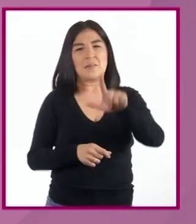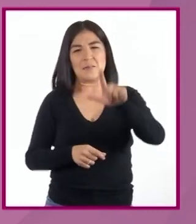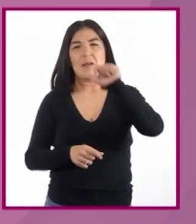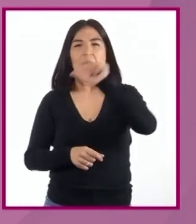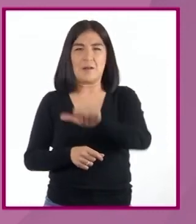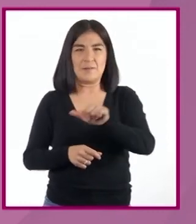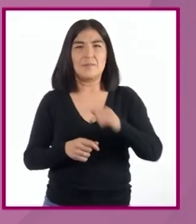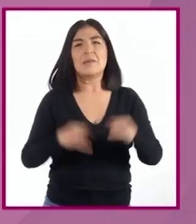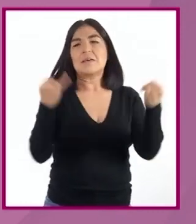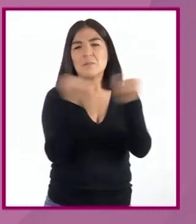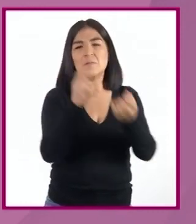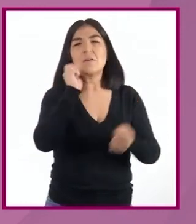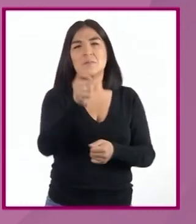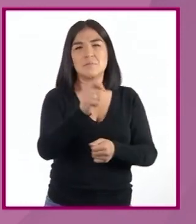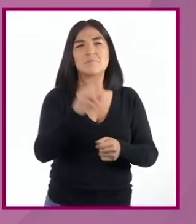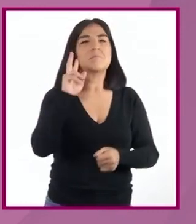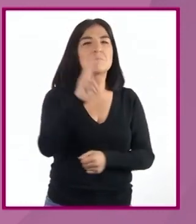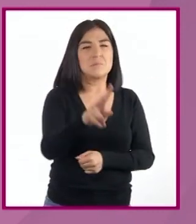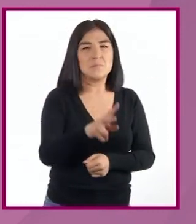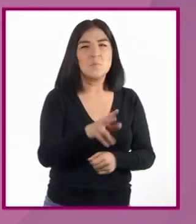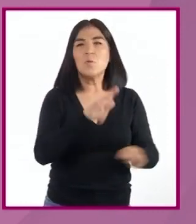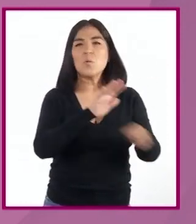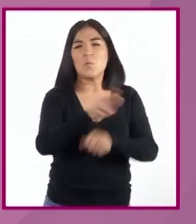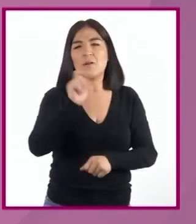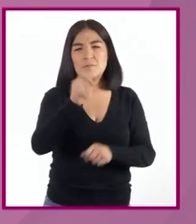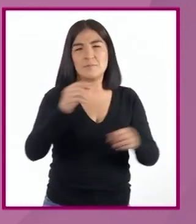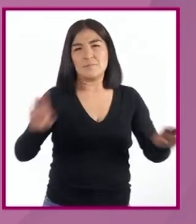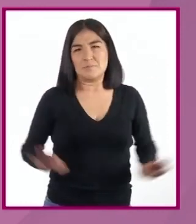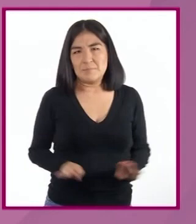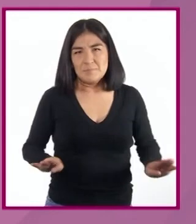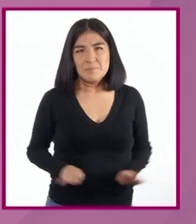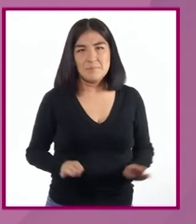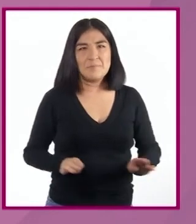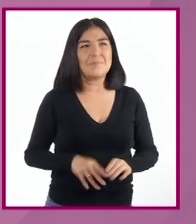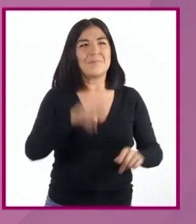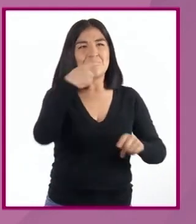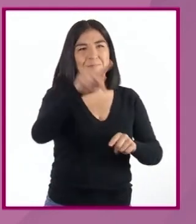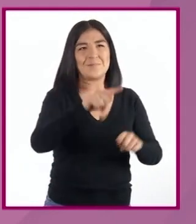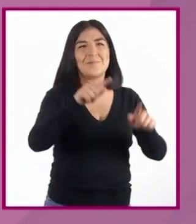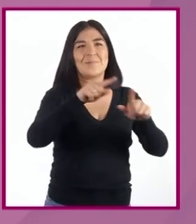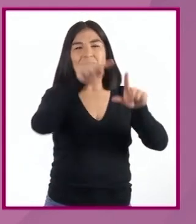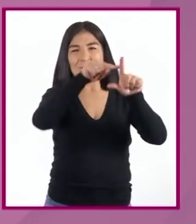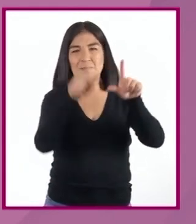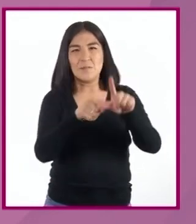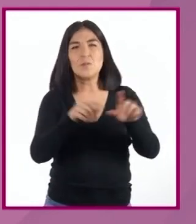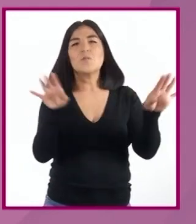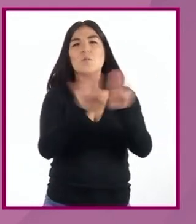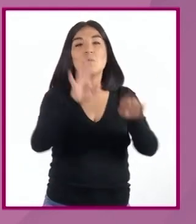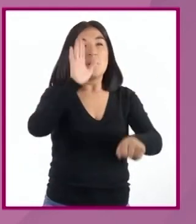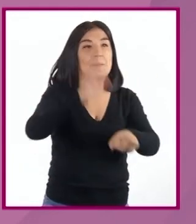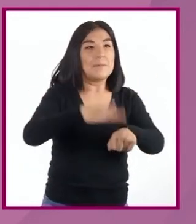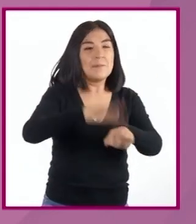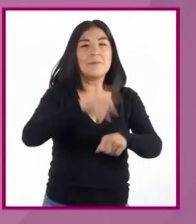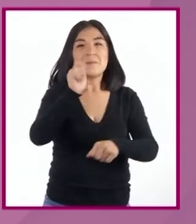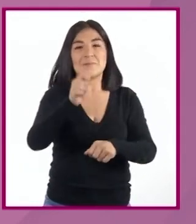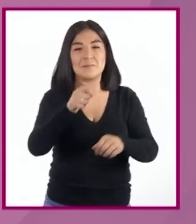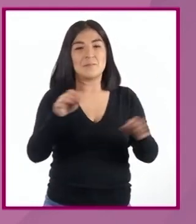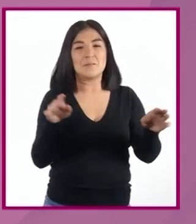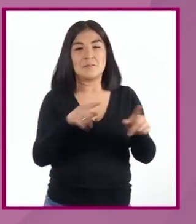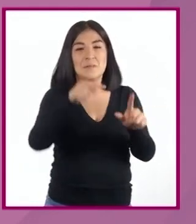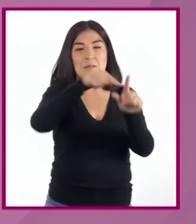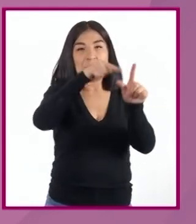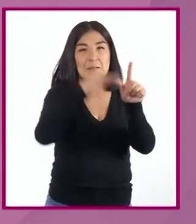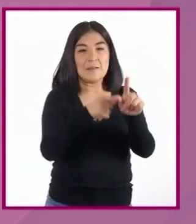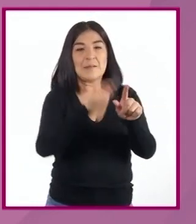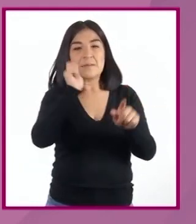mismo tiempo, comprobamos una de las propiedades de los paralelogramos, la cual enuncia que su diagonal lo divide